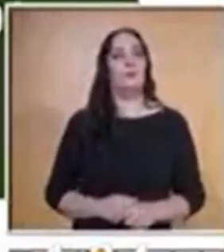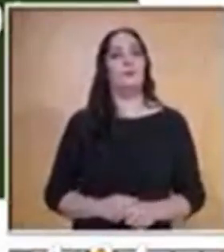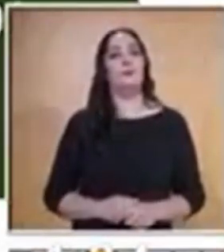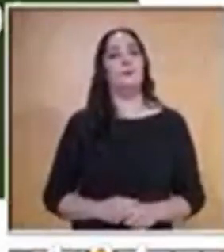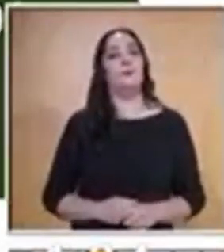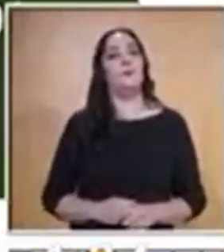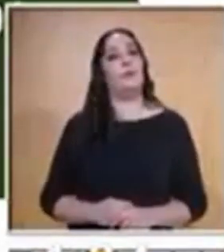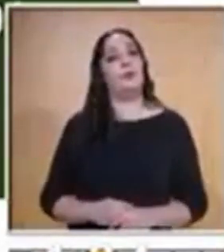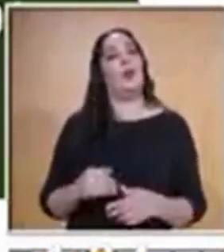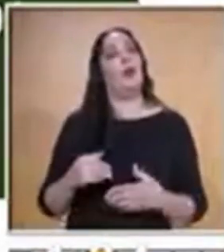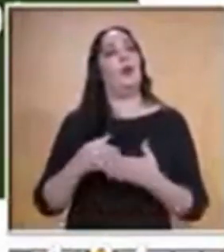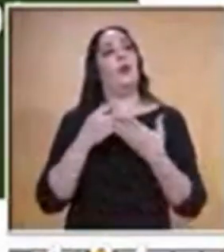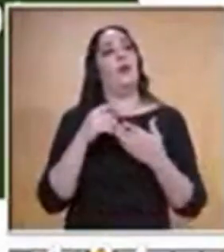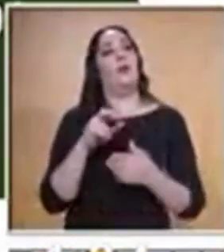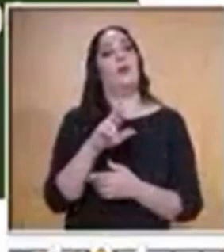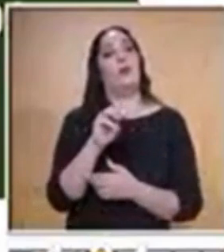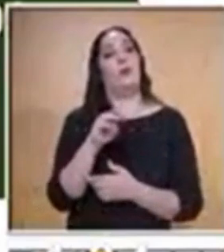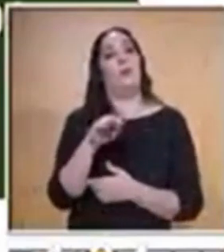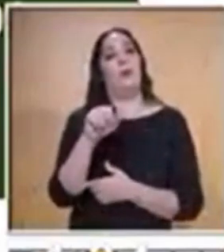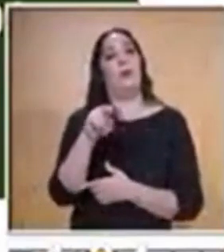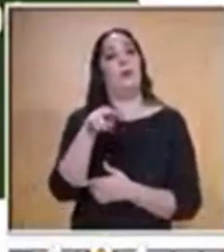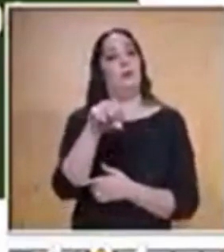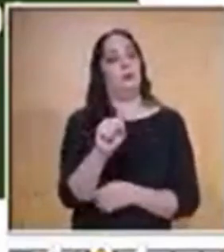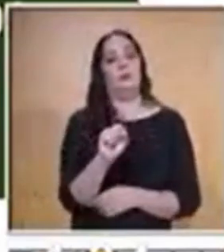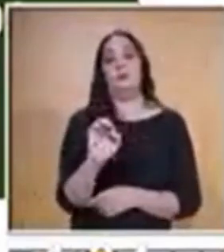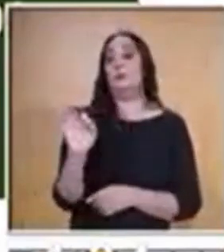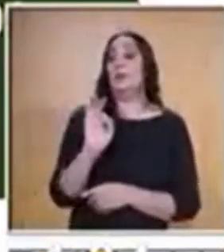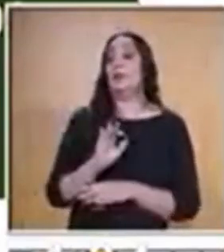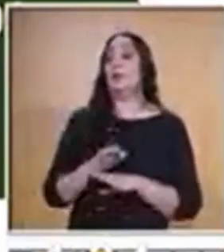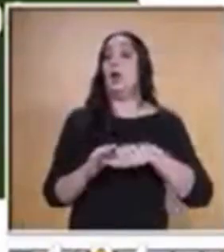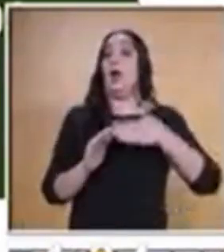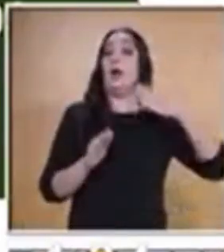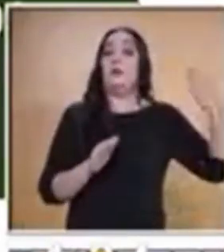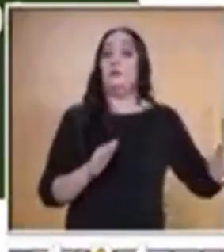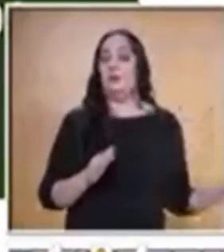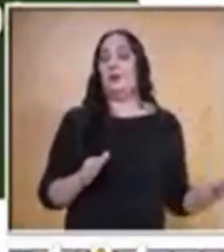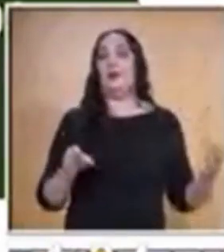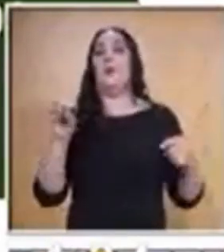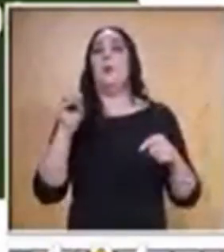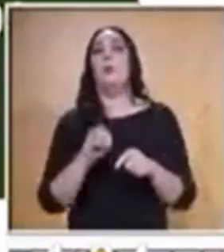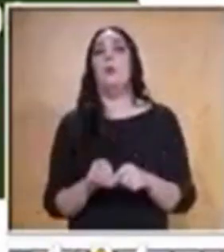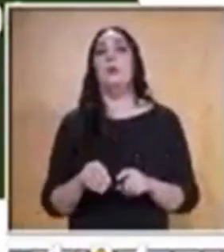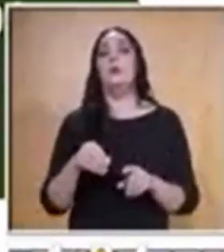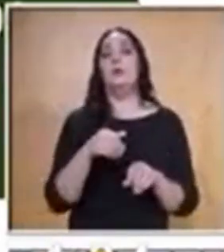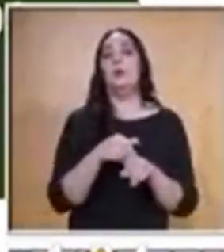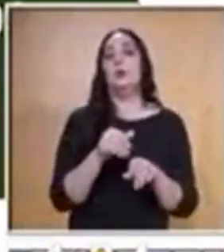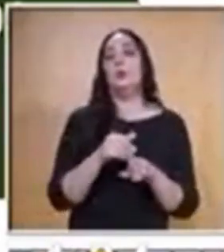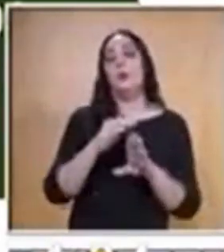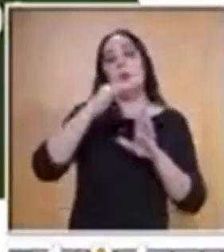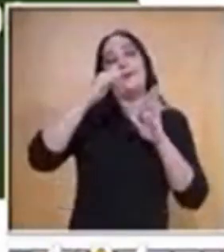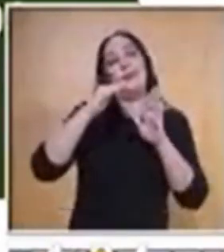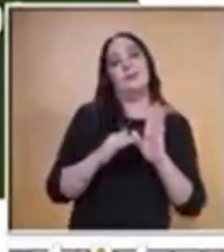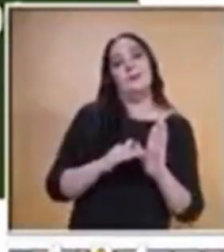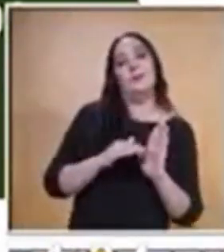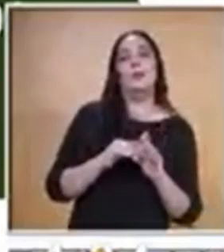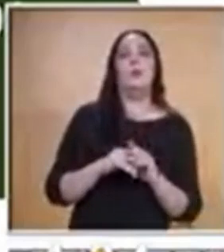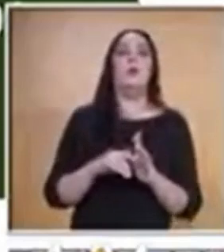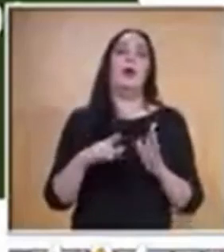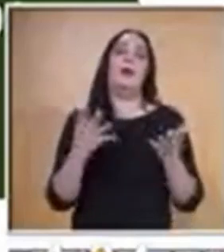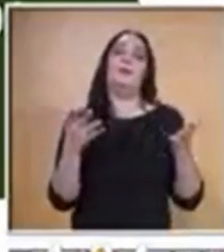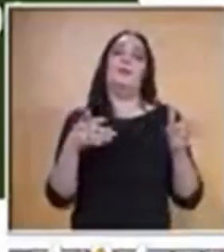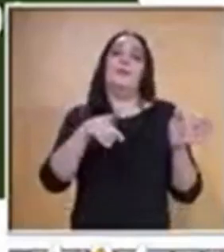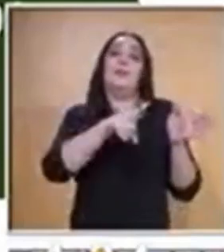En el sistema de numeración romano, si a la izquierda de un número se escribe uno menor, este se le resta. Por ejemplo, tengo